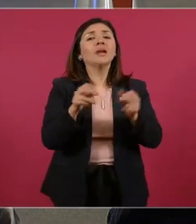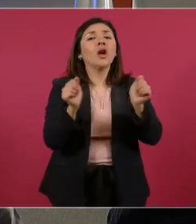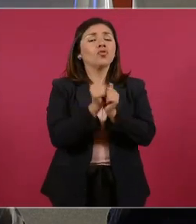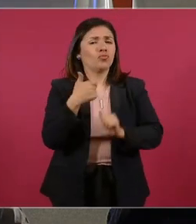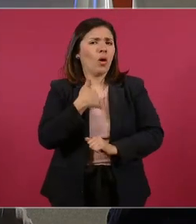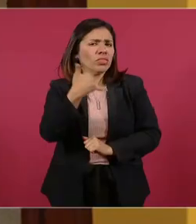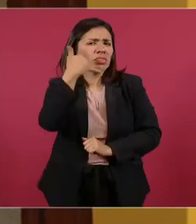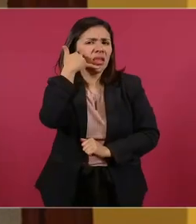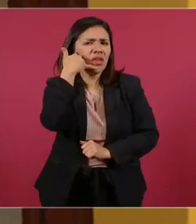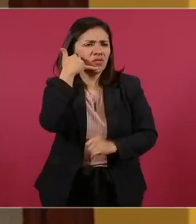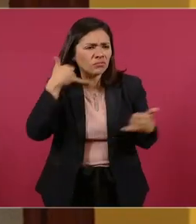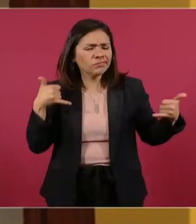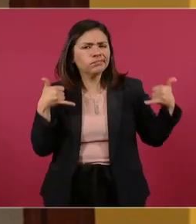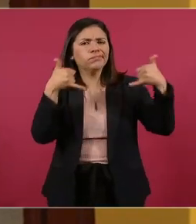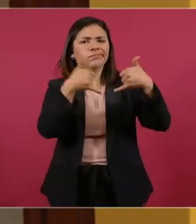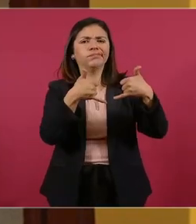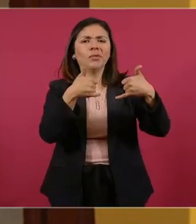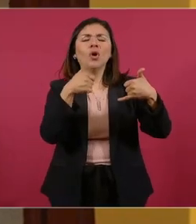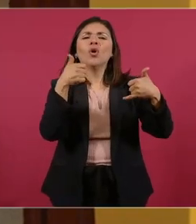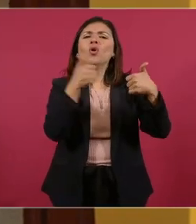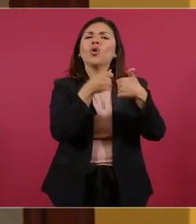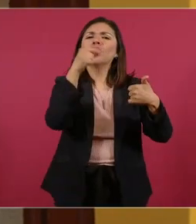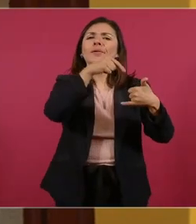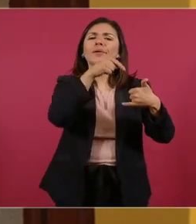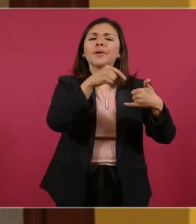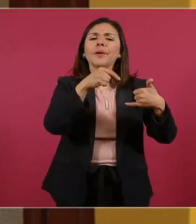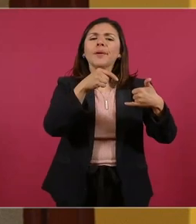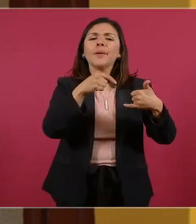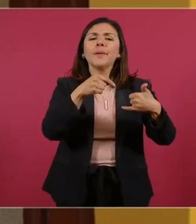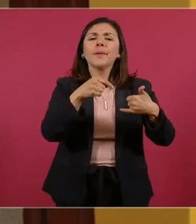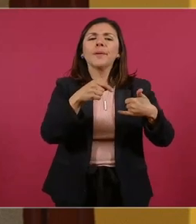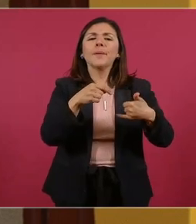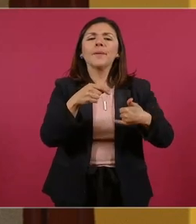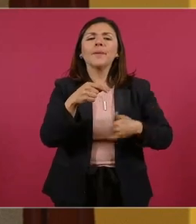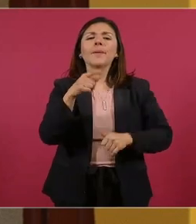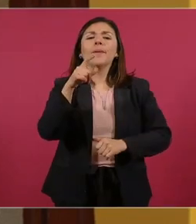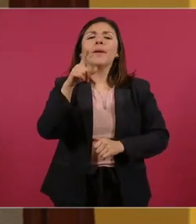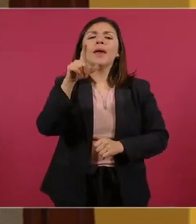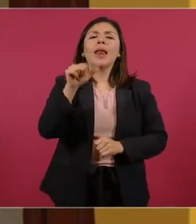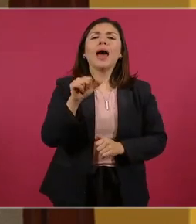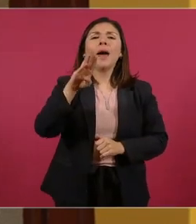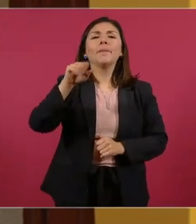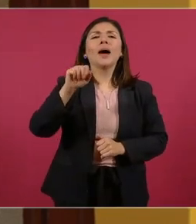teléfono con la Barbie.